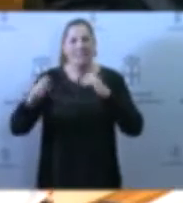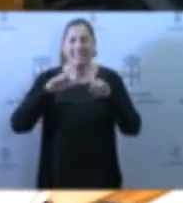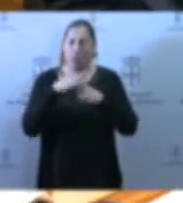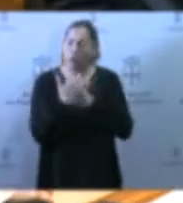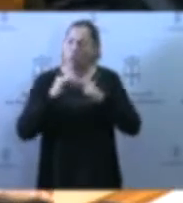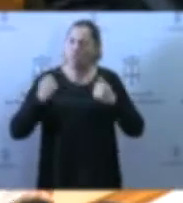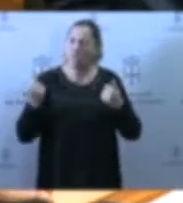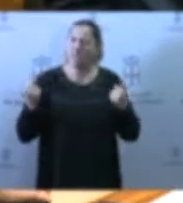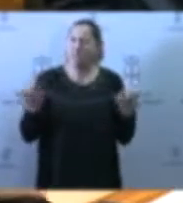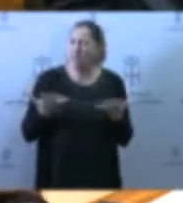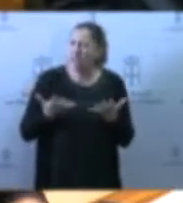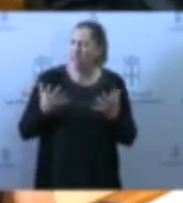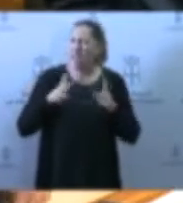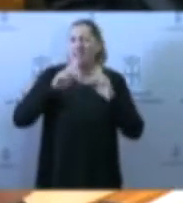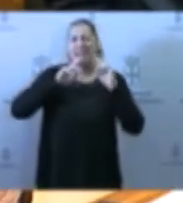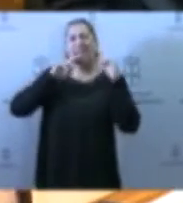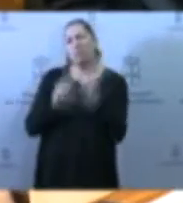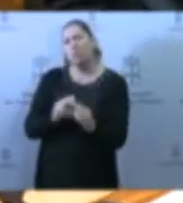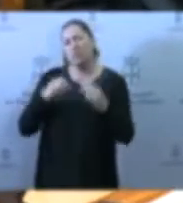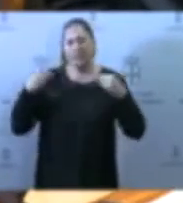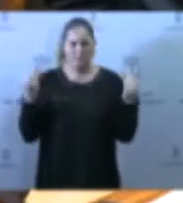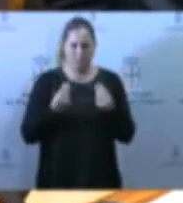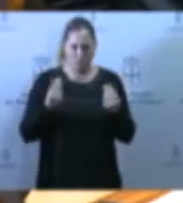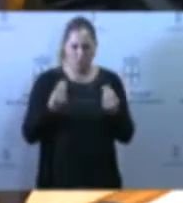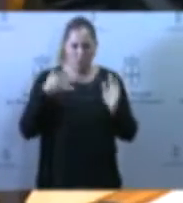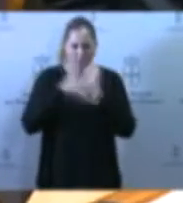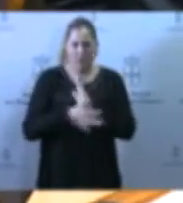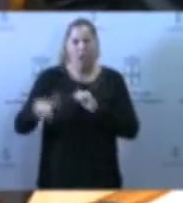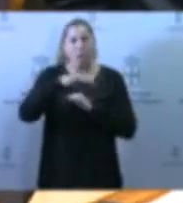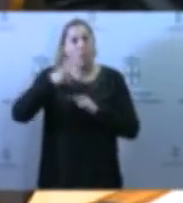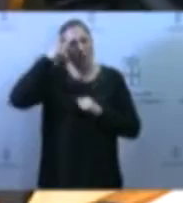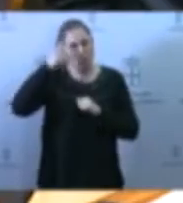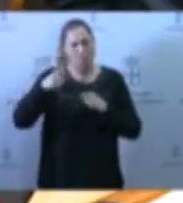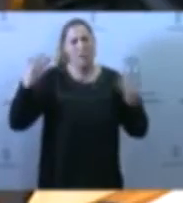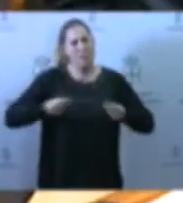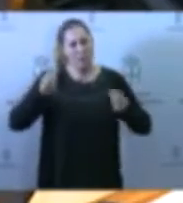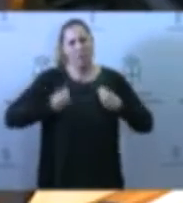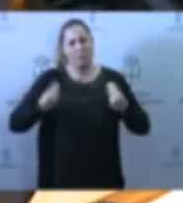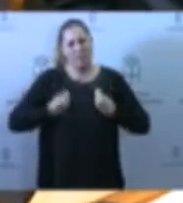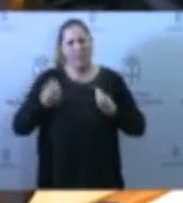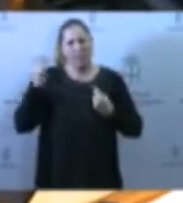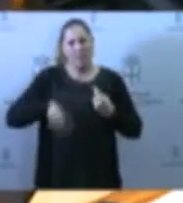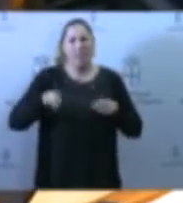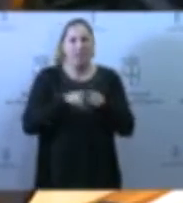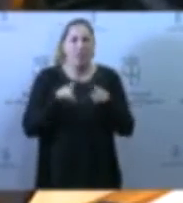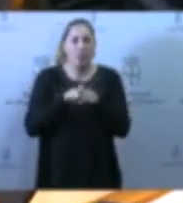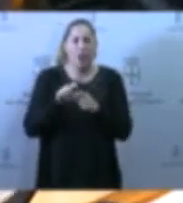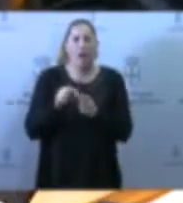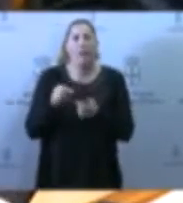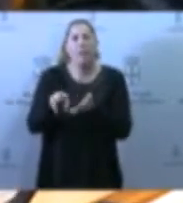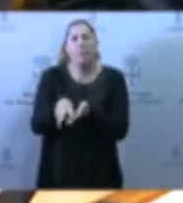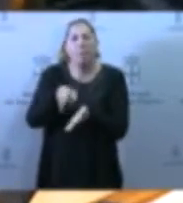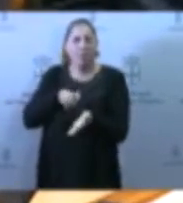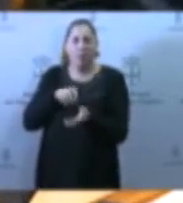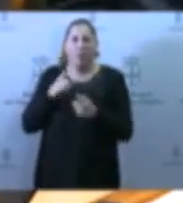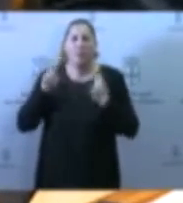yo, hai que dicilo, non ayuda tampouco a mellorar la vida en el medio rural a tendencia al su Gobierno a la desinversión en servicios públicos en el